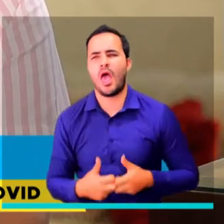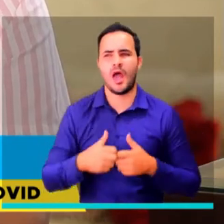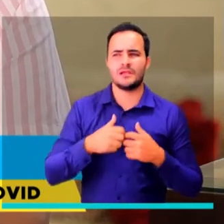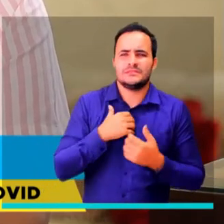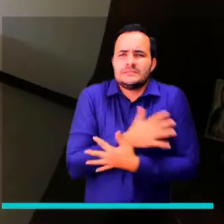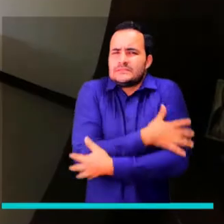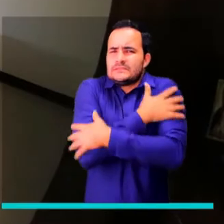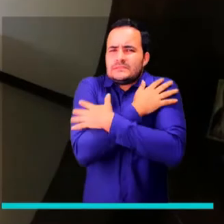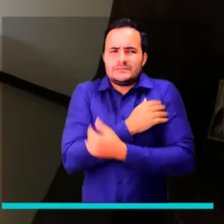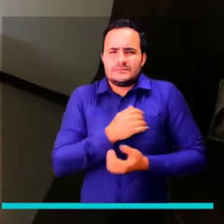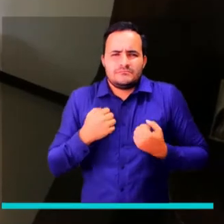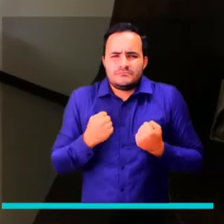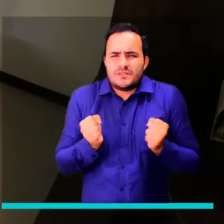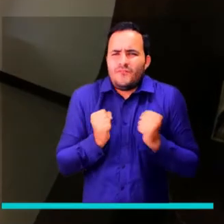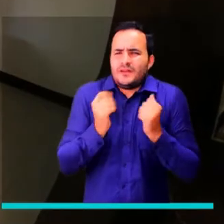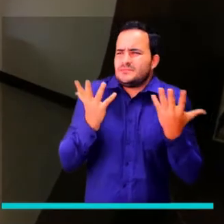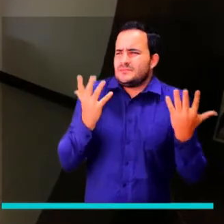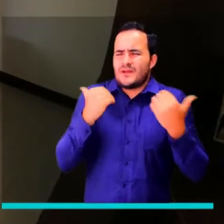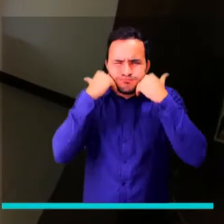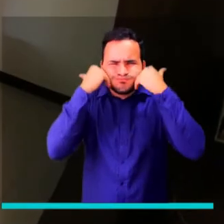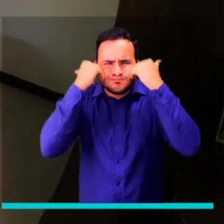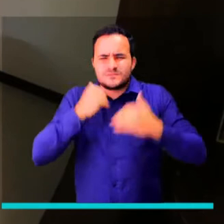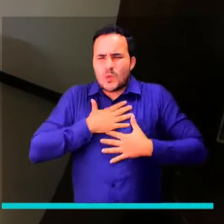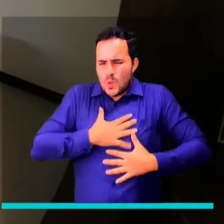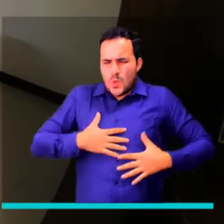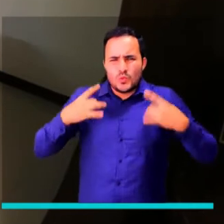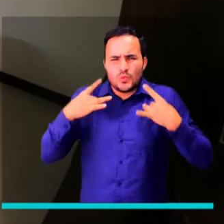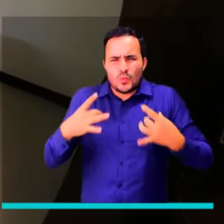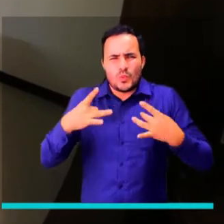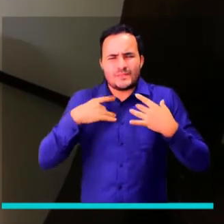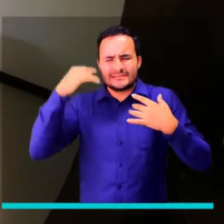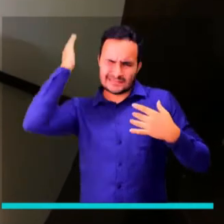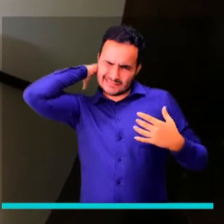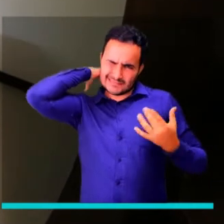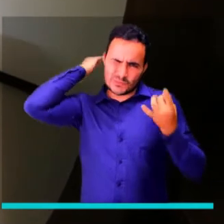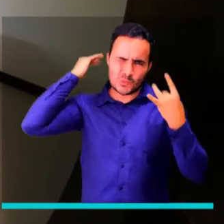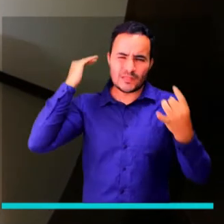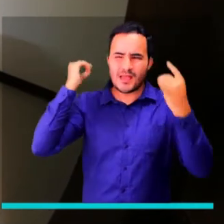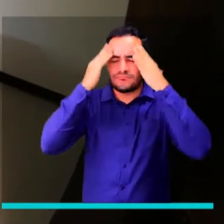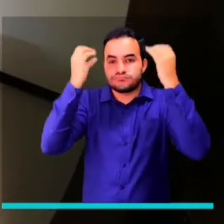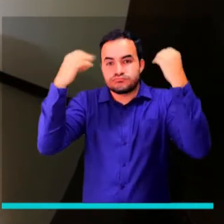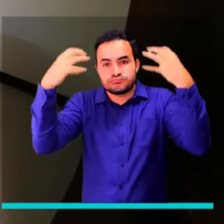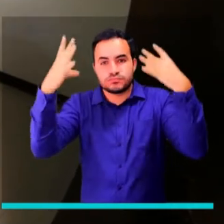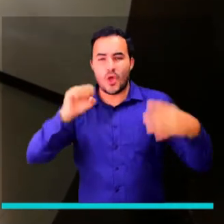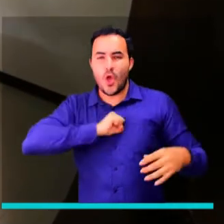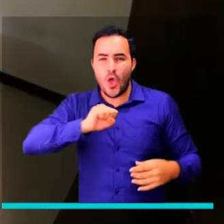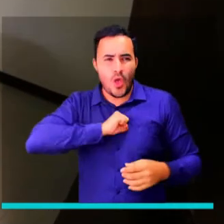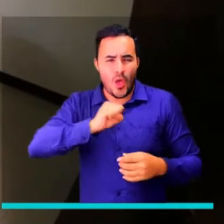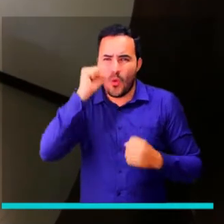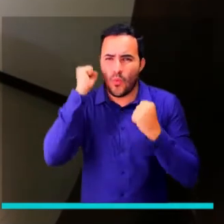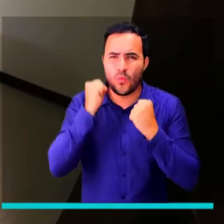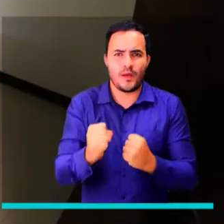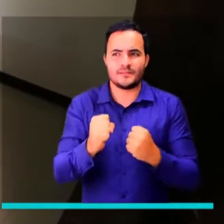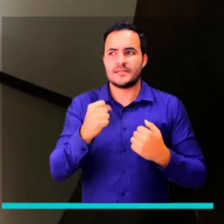daban, la fiebre, me dolía el pecho, me dolía la espalda, la cabeza, mucha tos. Empecé a perder